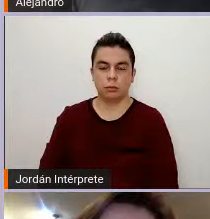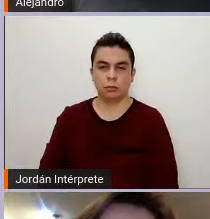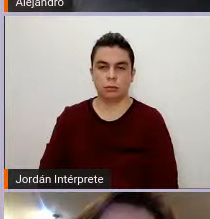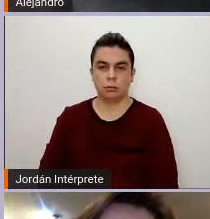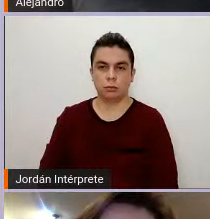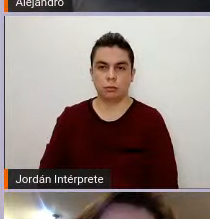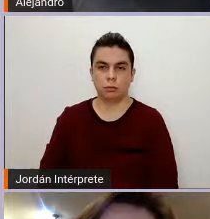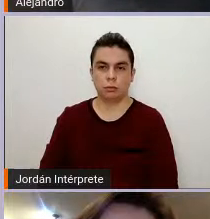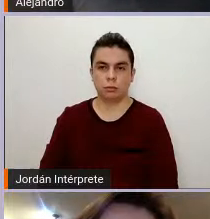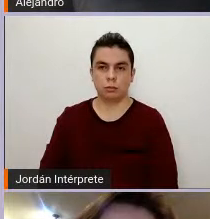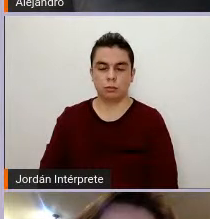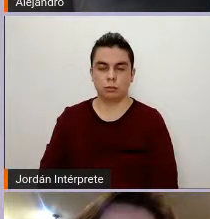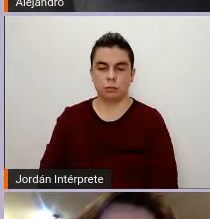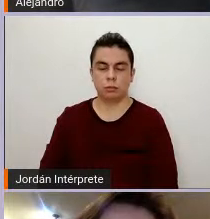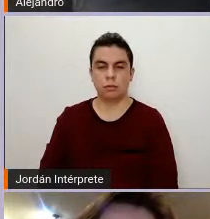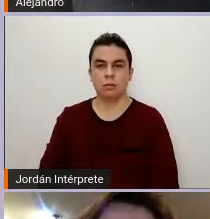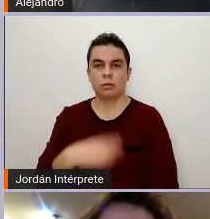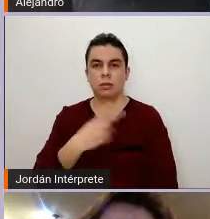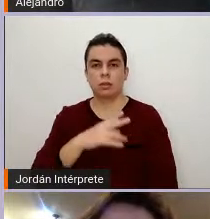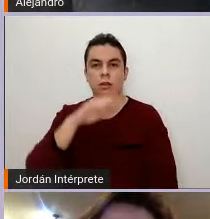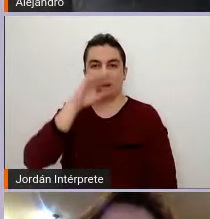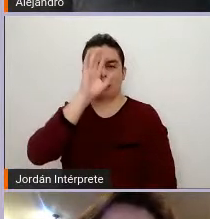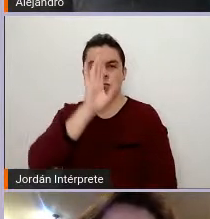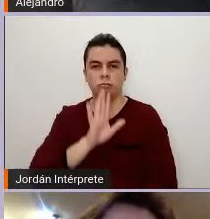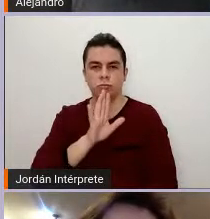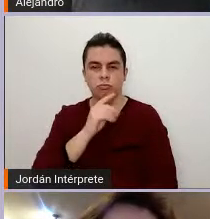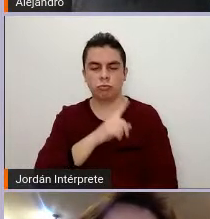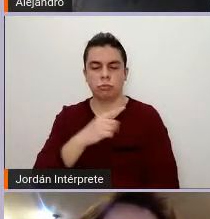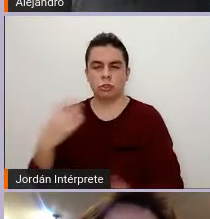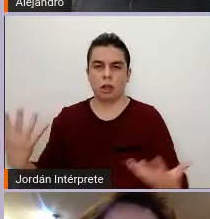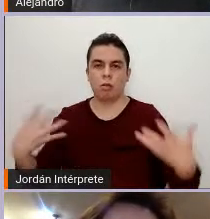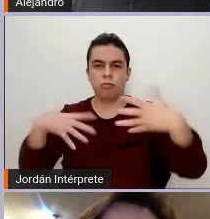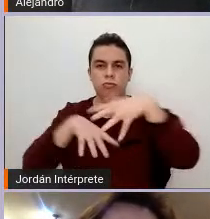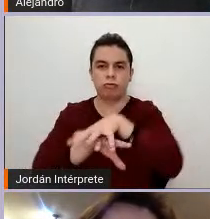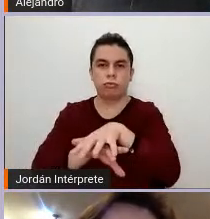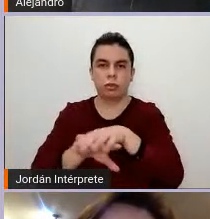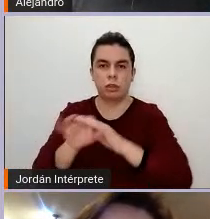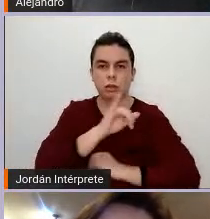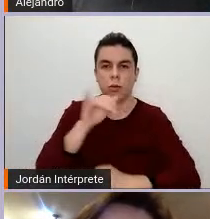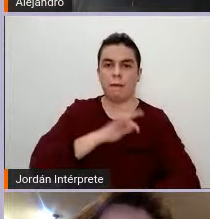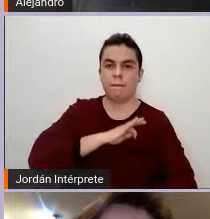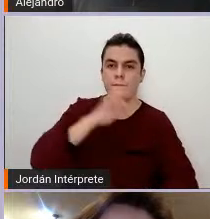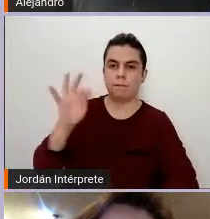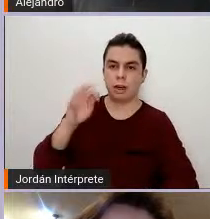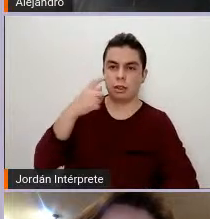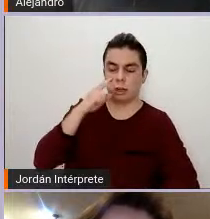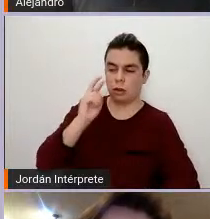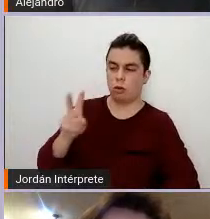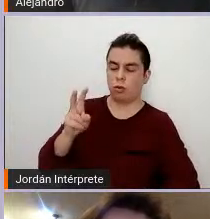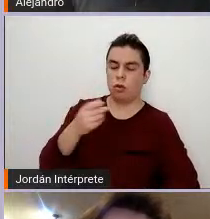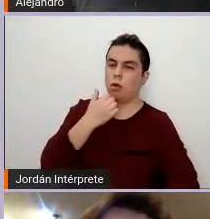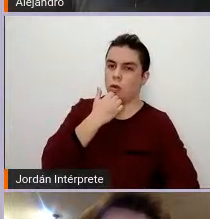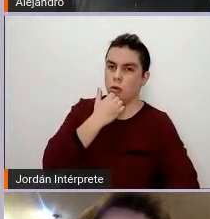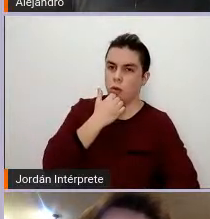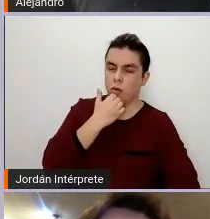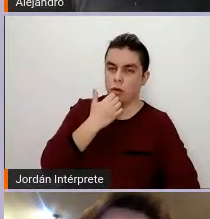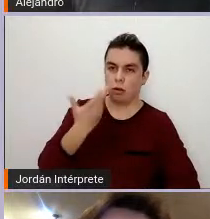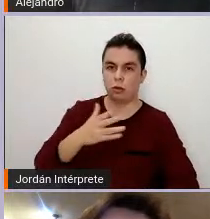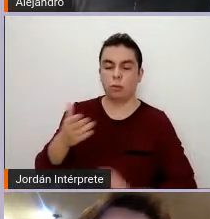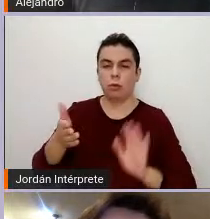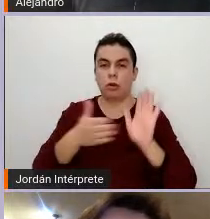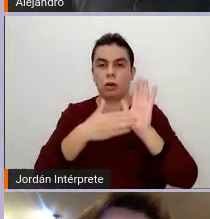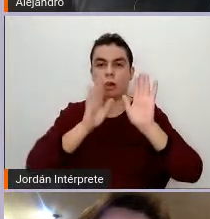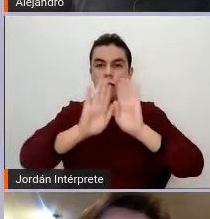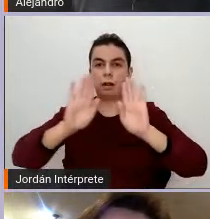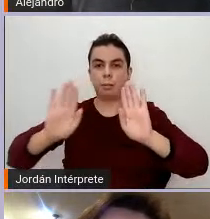Esta característica interdisciplinaria es reconocida posteriormente en Francia. De la siguiente manera fue presentada la exhibición